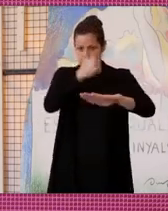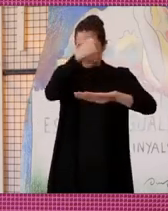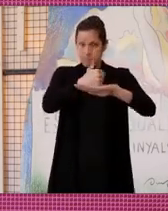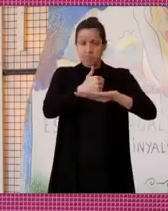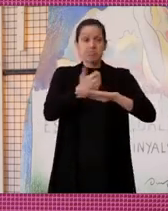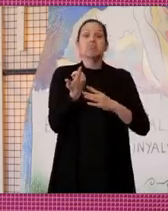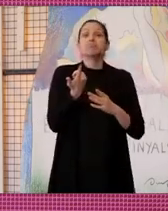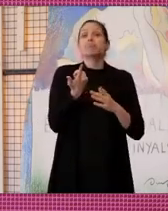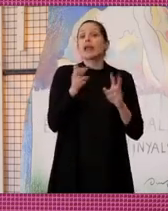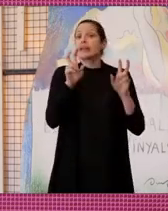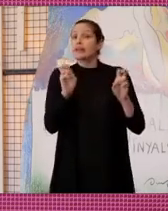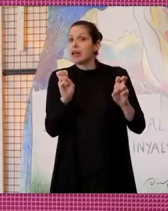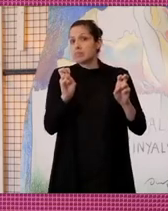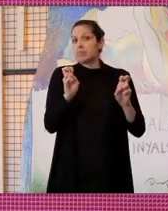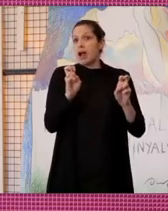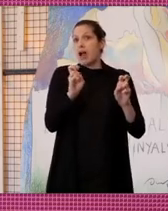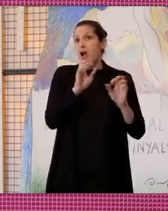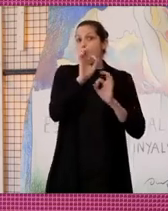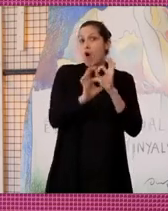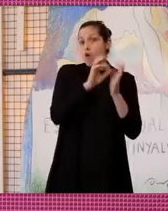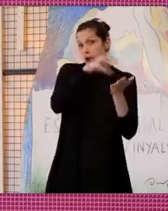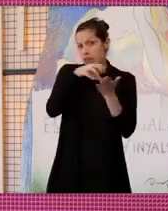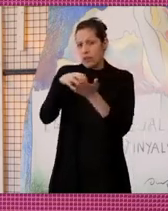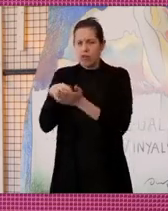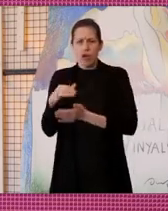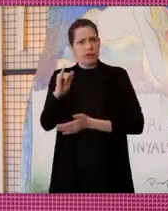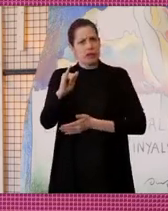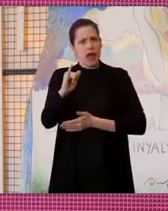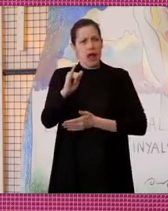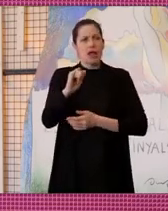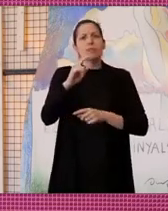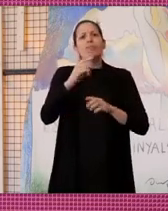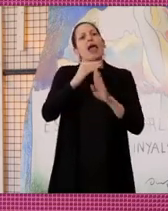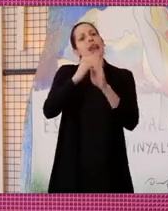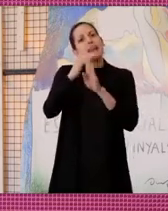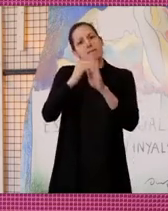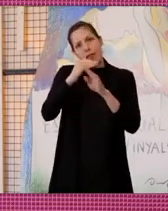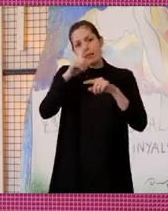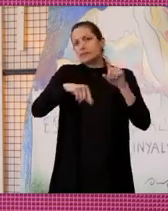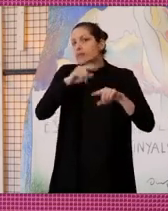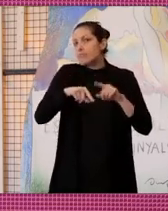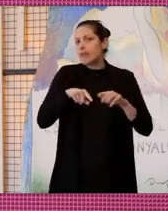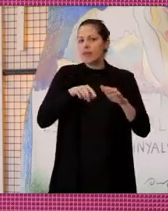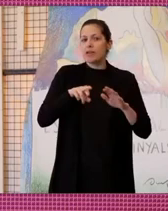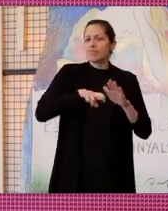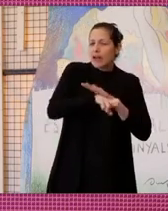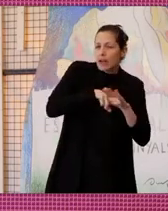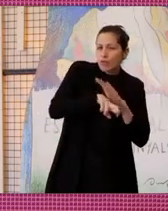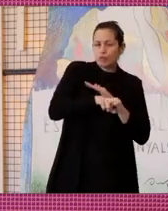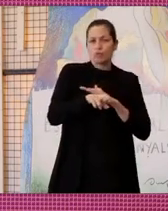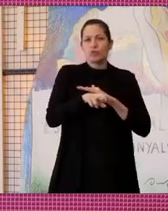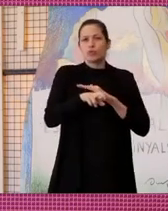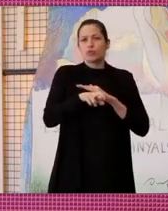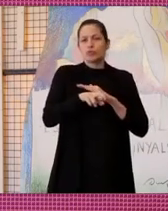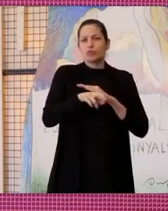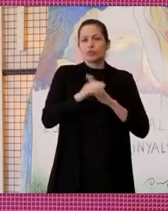hay organismos de mayor nivel o de menor nivel según la dirección y según los recursos que puedan porque tú